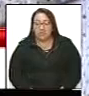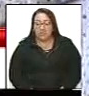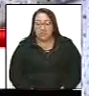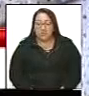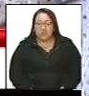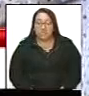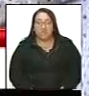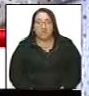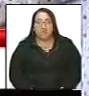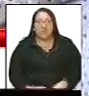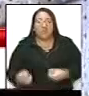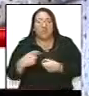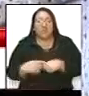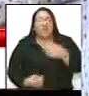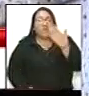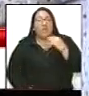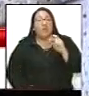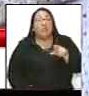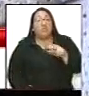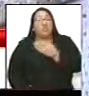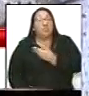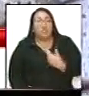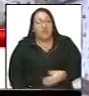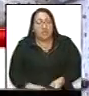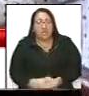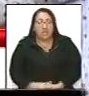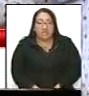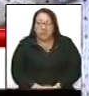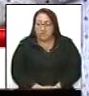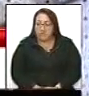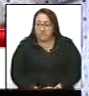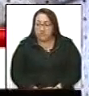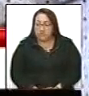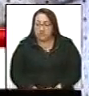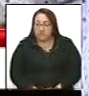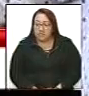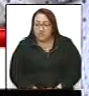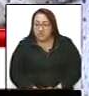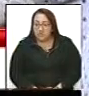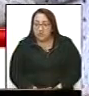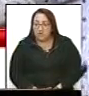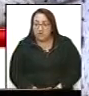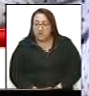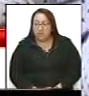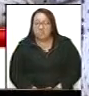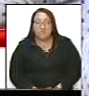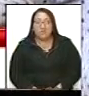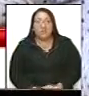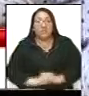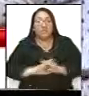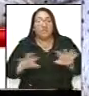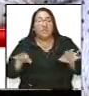antigua. Presidenta, lejos de estar apagando los incendios